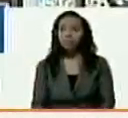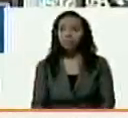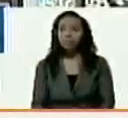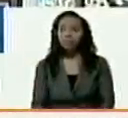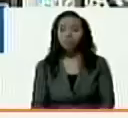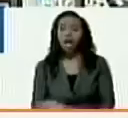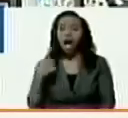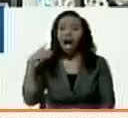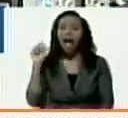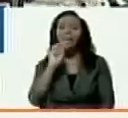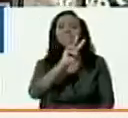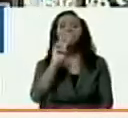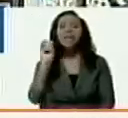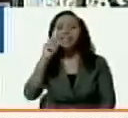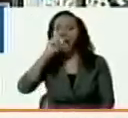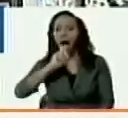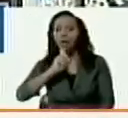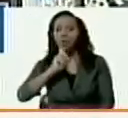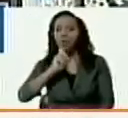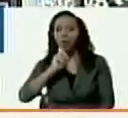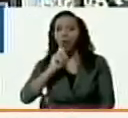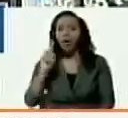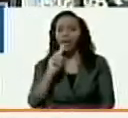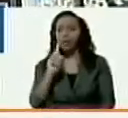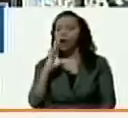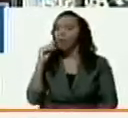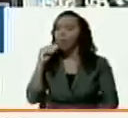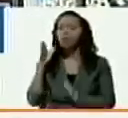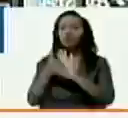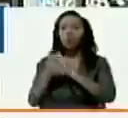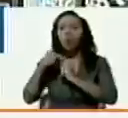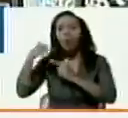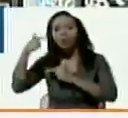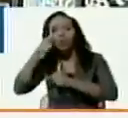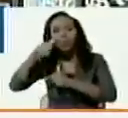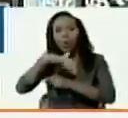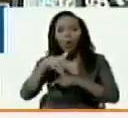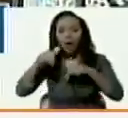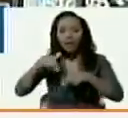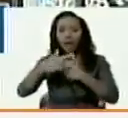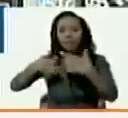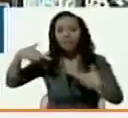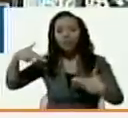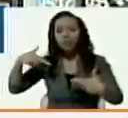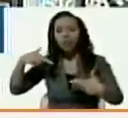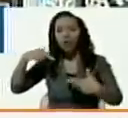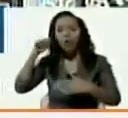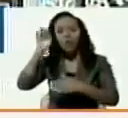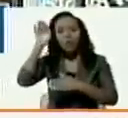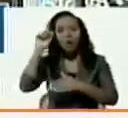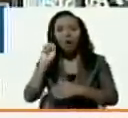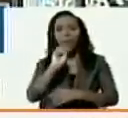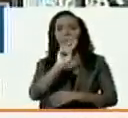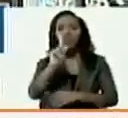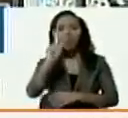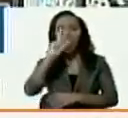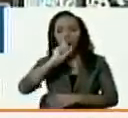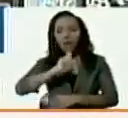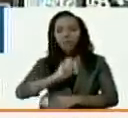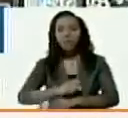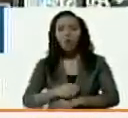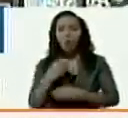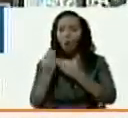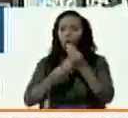tenemos 20 años para no hablar de otros pueblos en esta revolución. Vamos rumbo a los 21 años. ¿Cómo ha